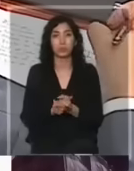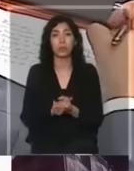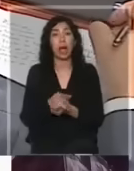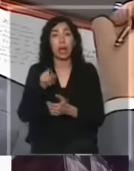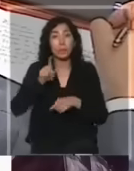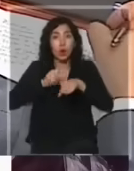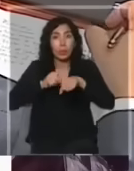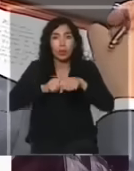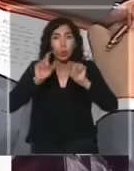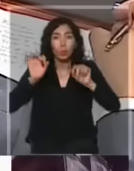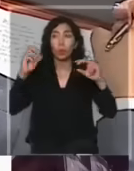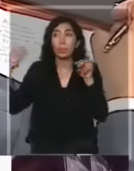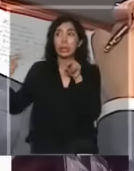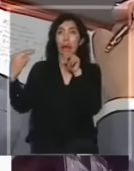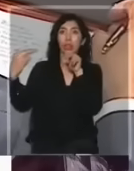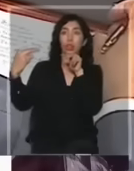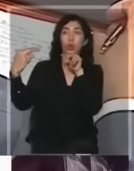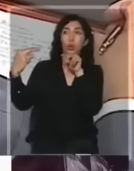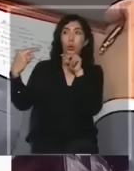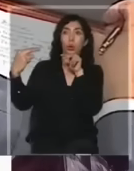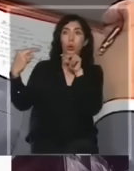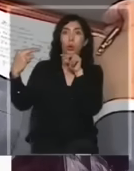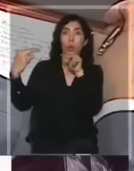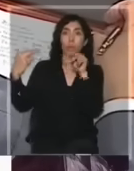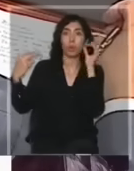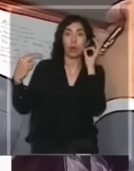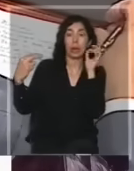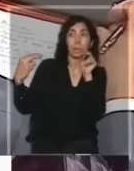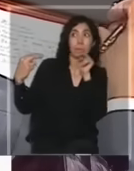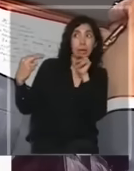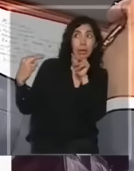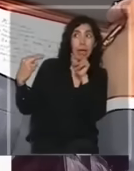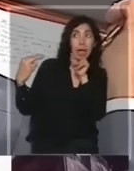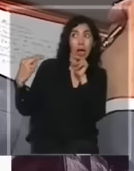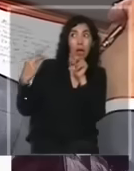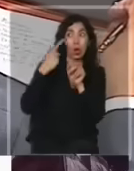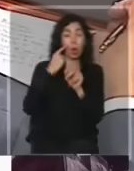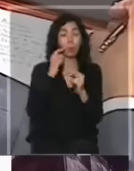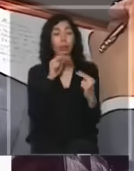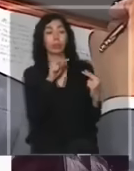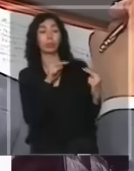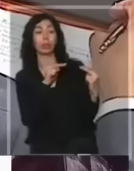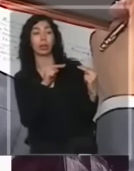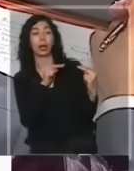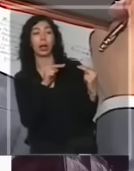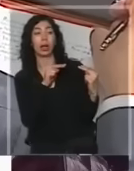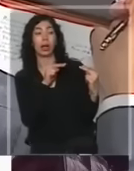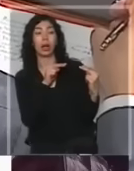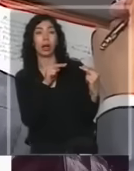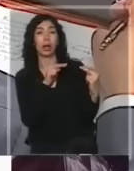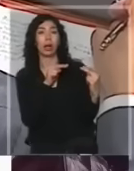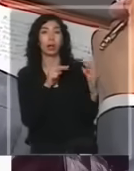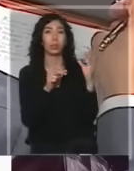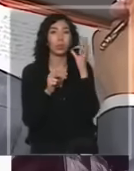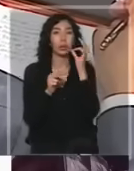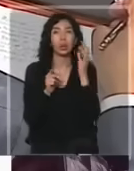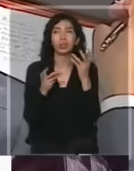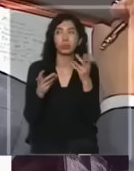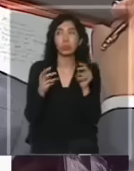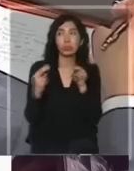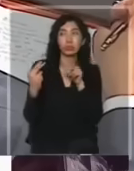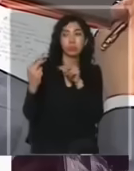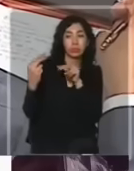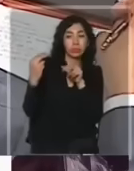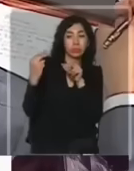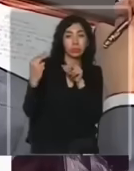mirando. Y por la forma en que ella lo miraba, él entendió, porque ella como que siempre reacciona un poco a él. Entonces,